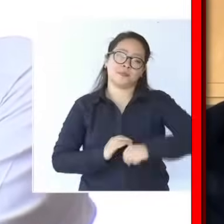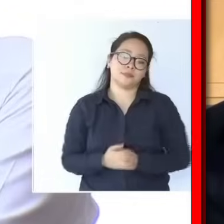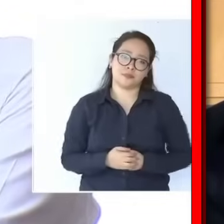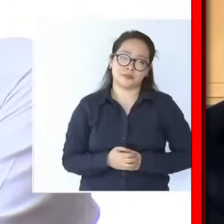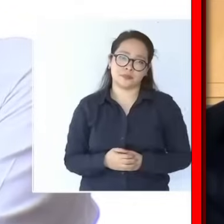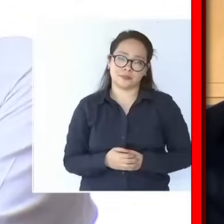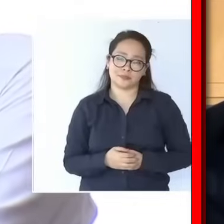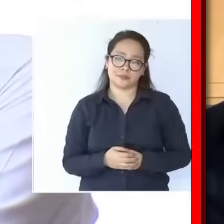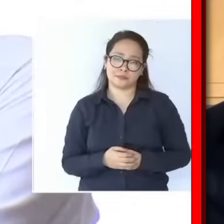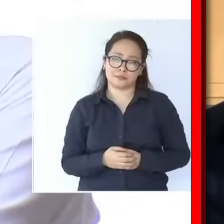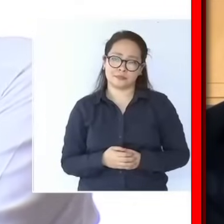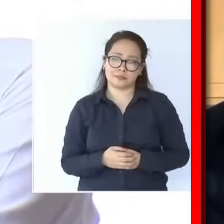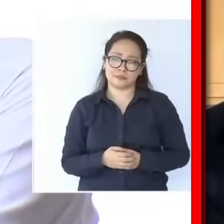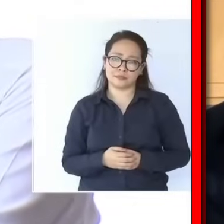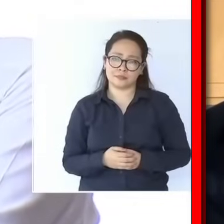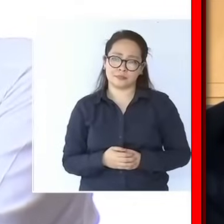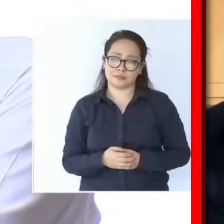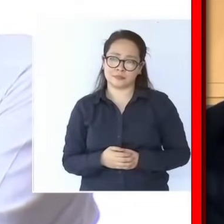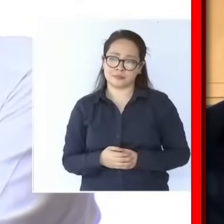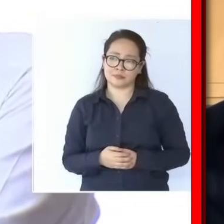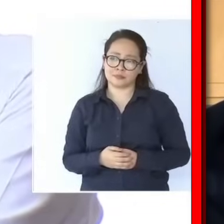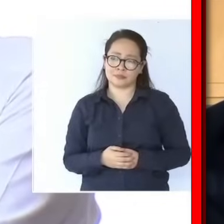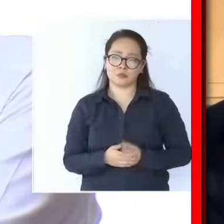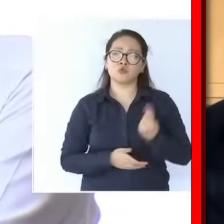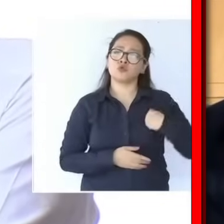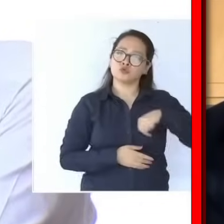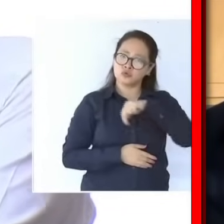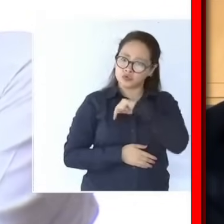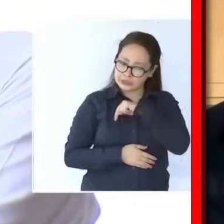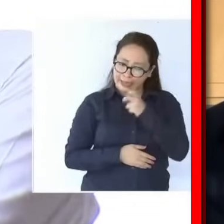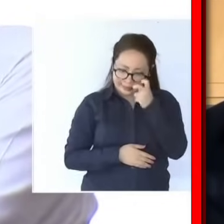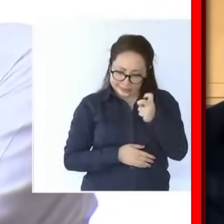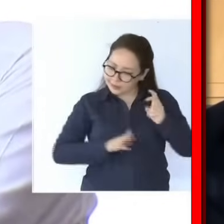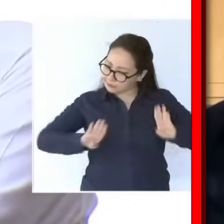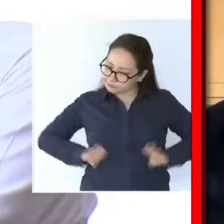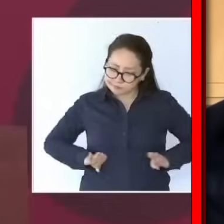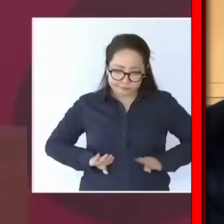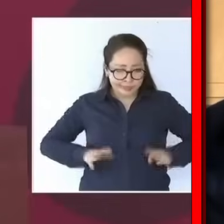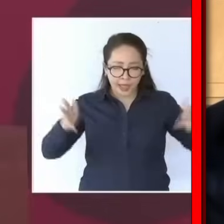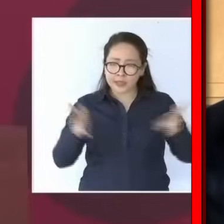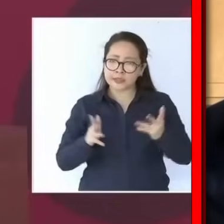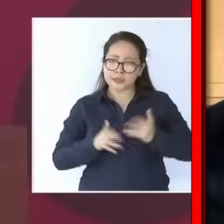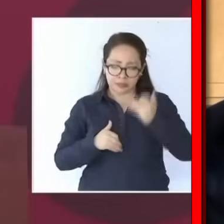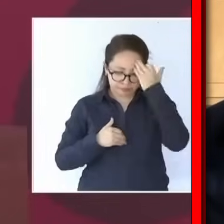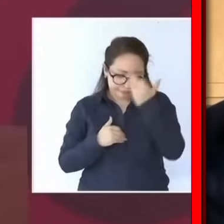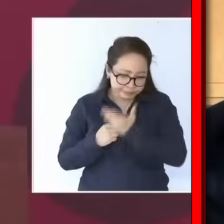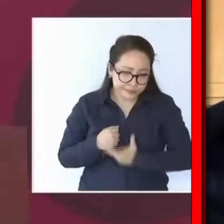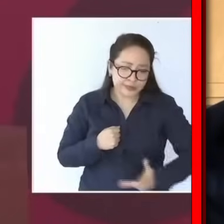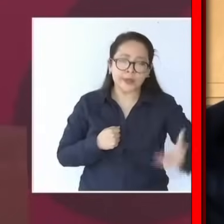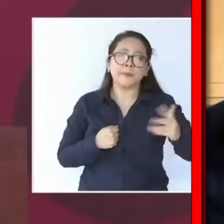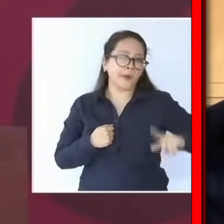no vamos actuar de esta forma en el tiempo que nos